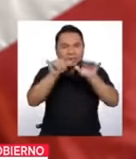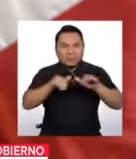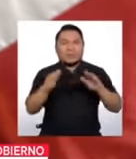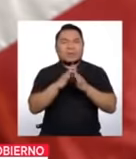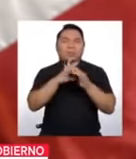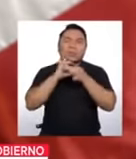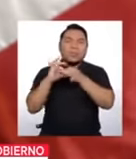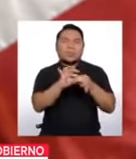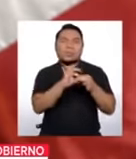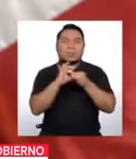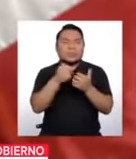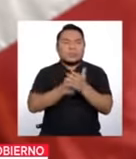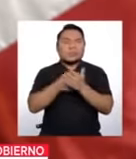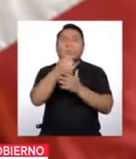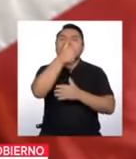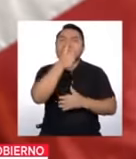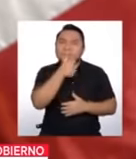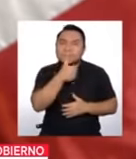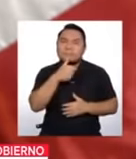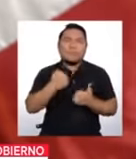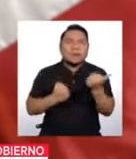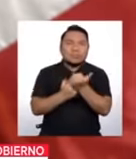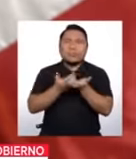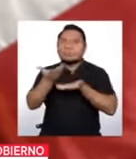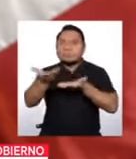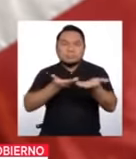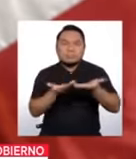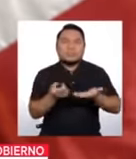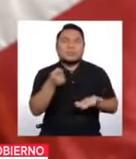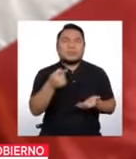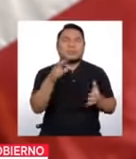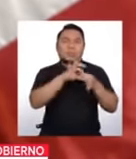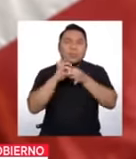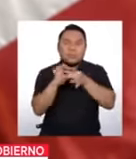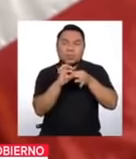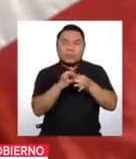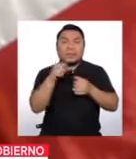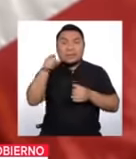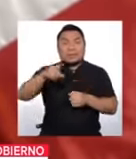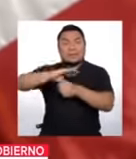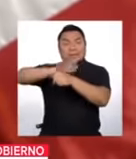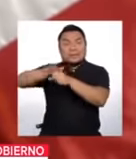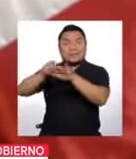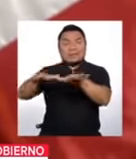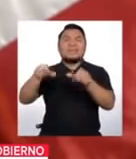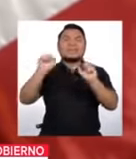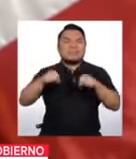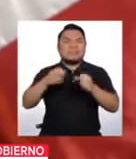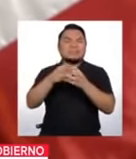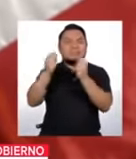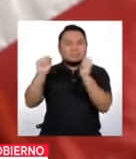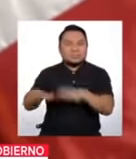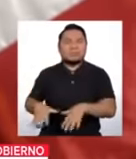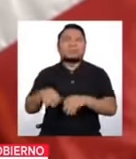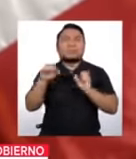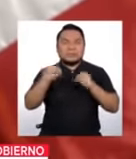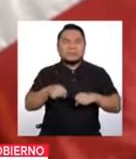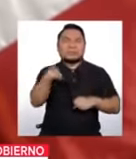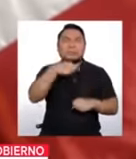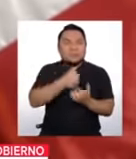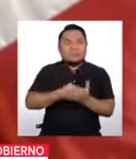hacemos juntos, tengan la seguridad que por complejo que es esta enfermedad, vamos a salir adelante. Estamos en